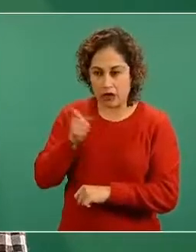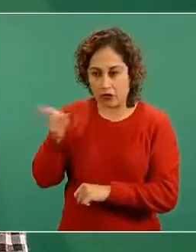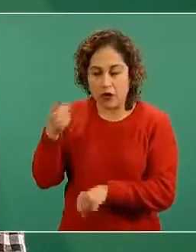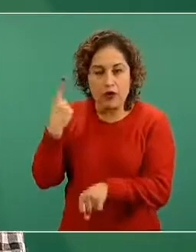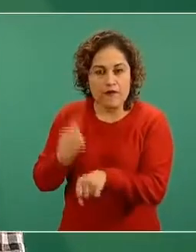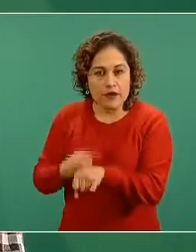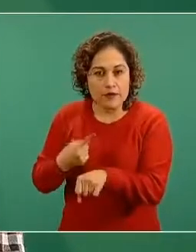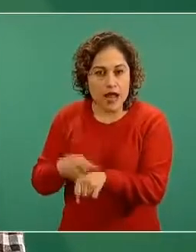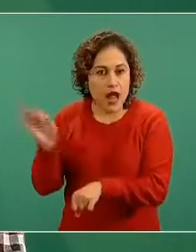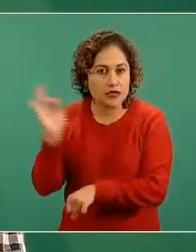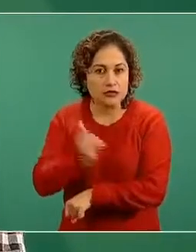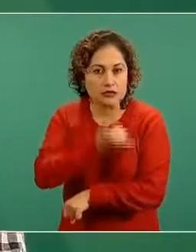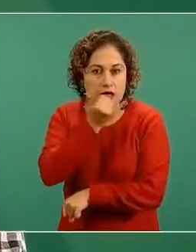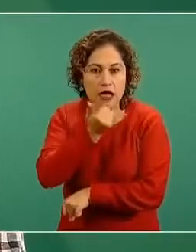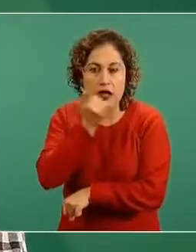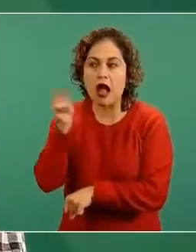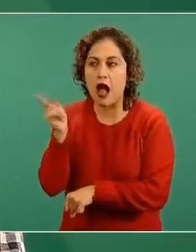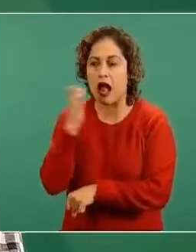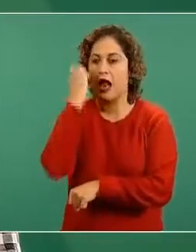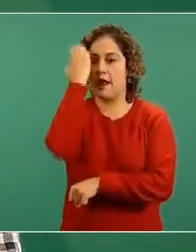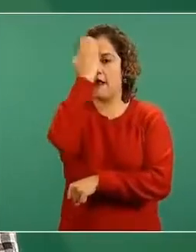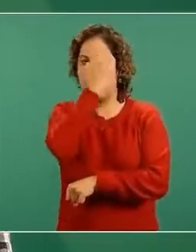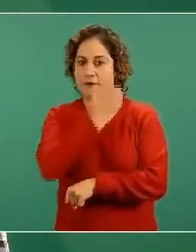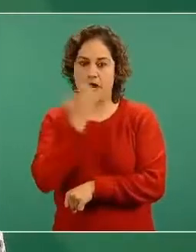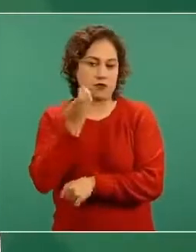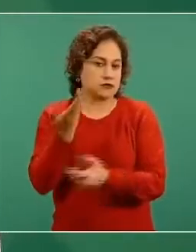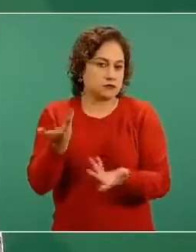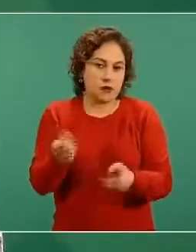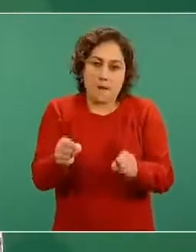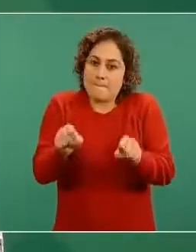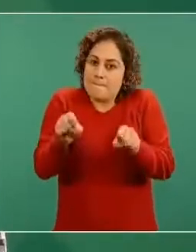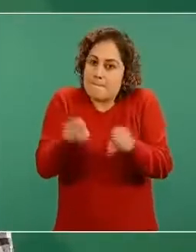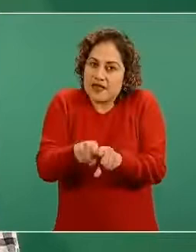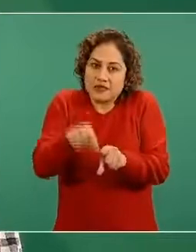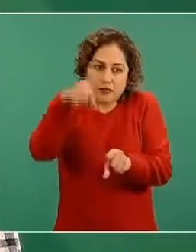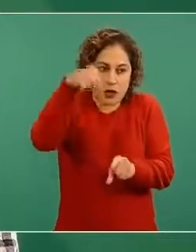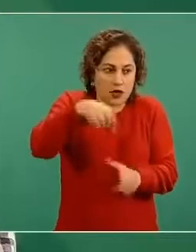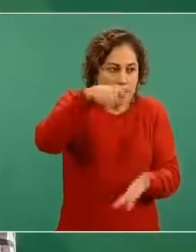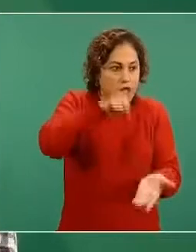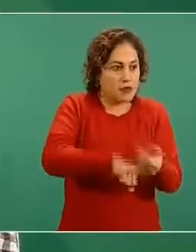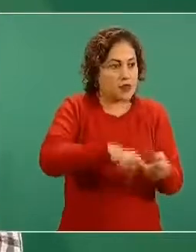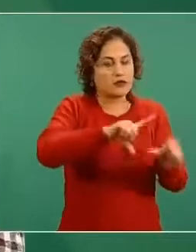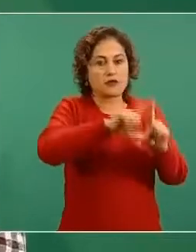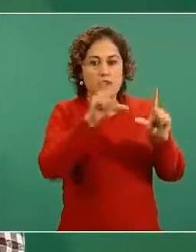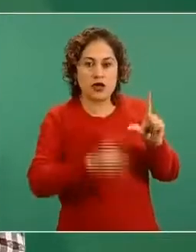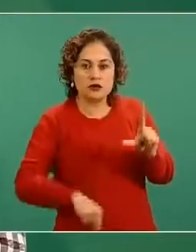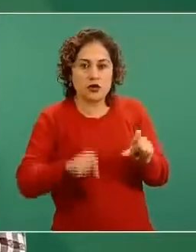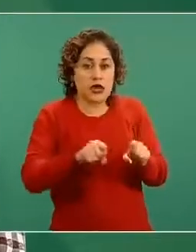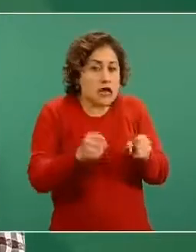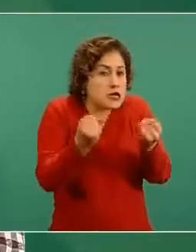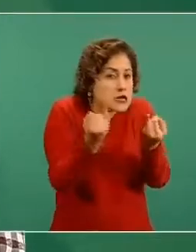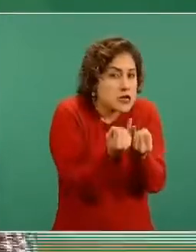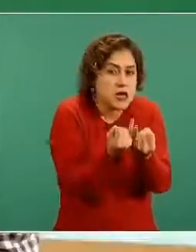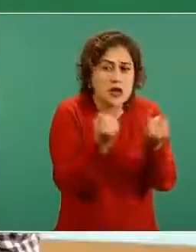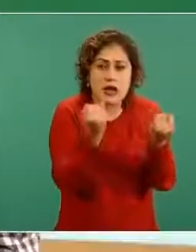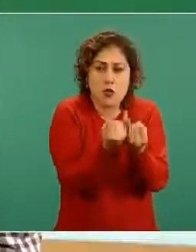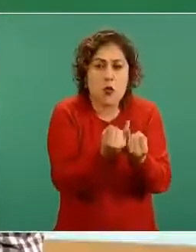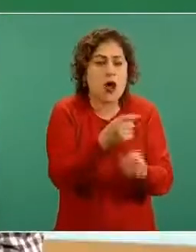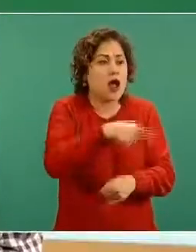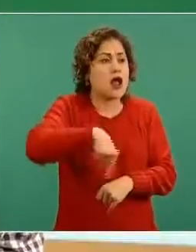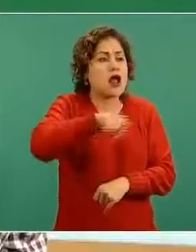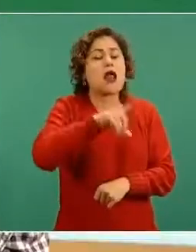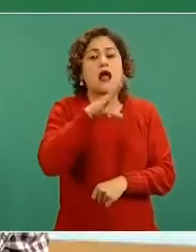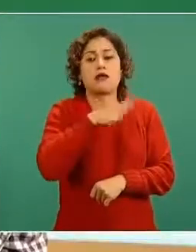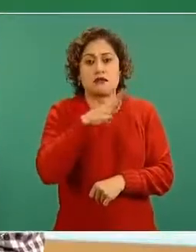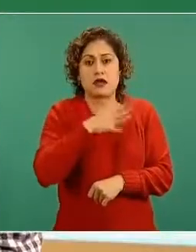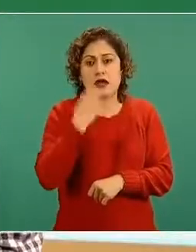COVID-19. Se sigue la misma lógica de lineamiento de vigilancia epidemiológica, se les entrevista,